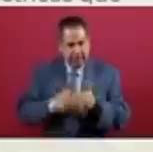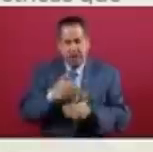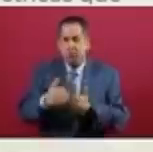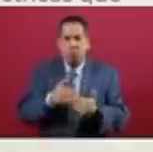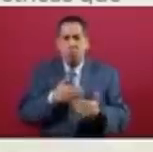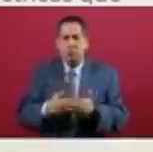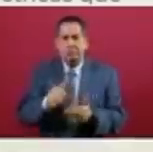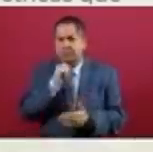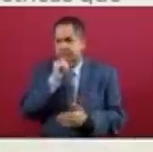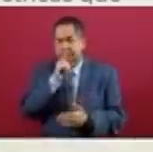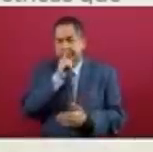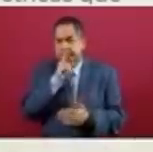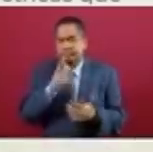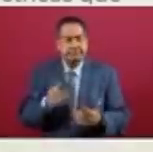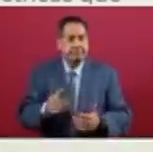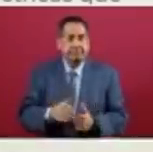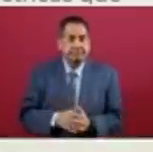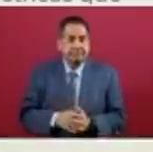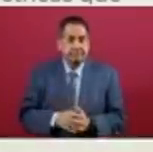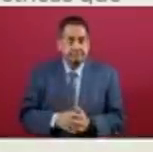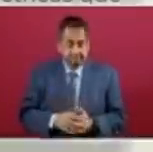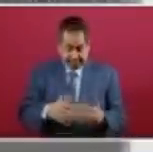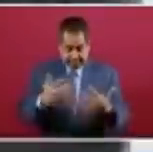Las plantas que se construyeron